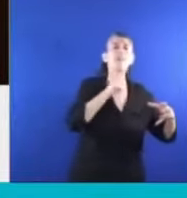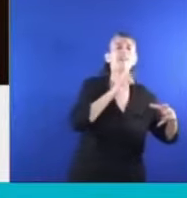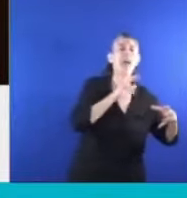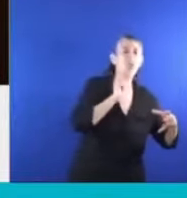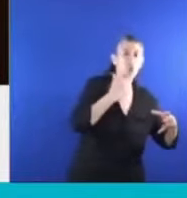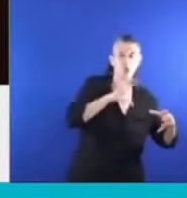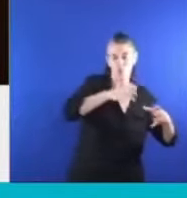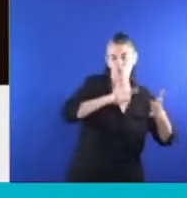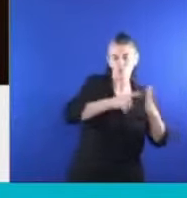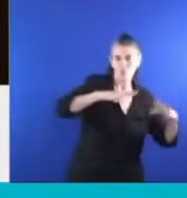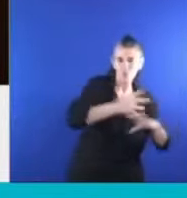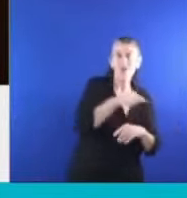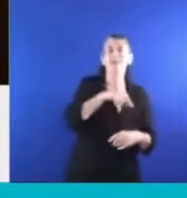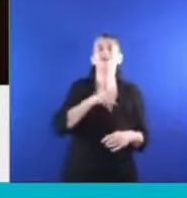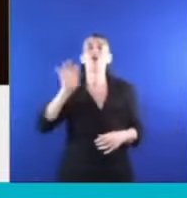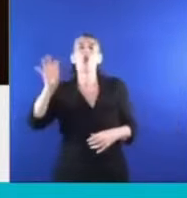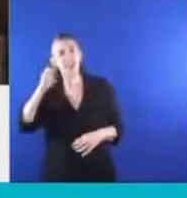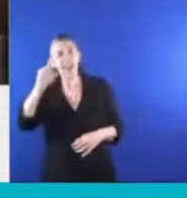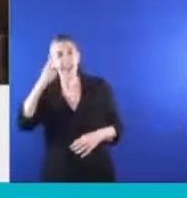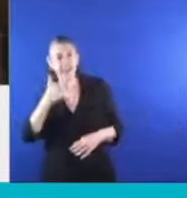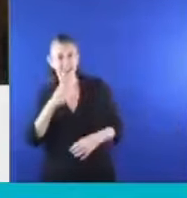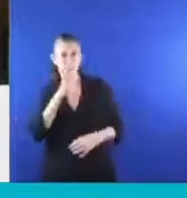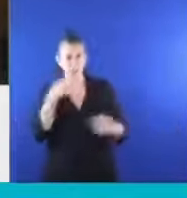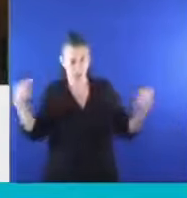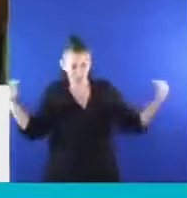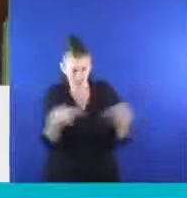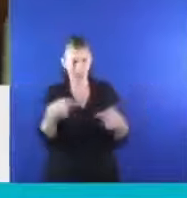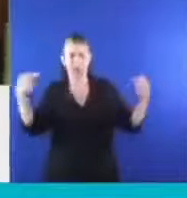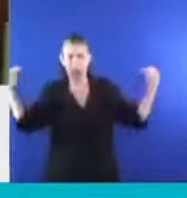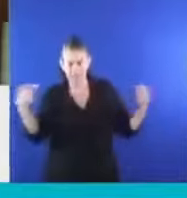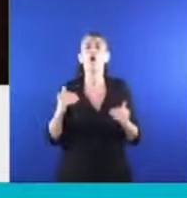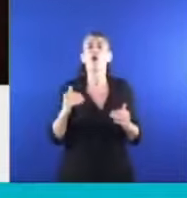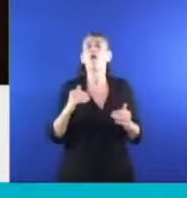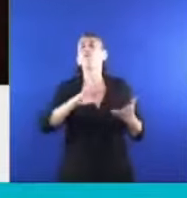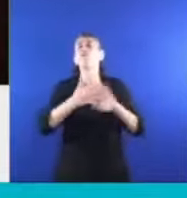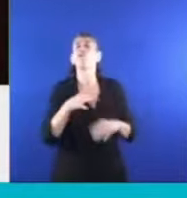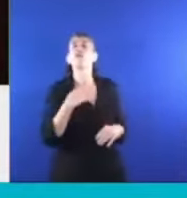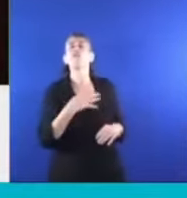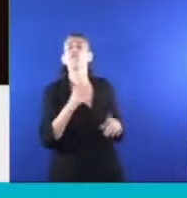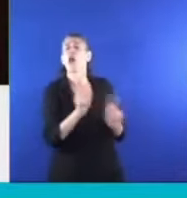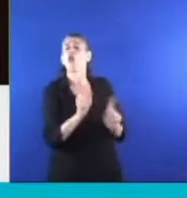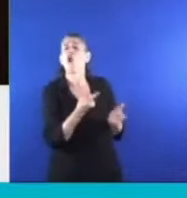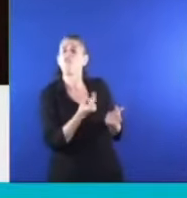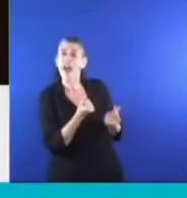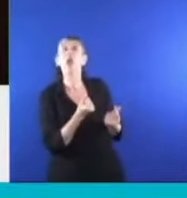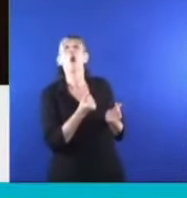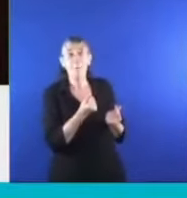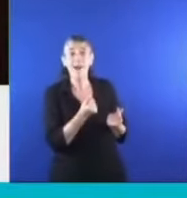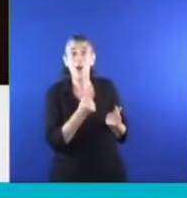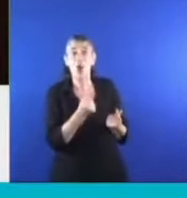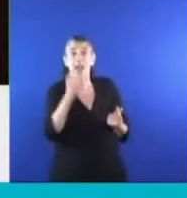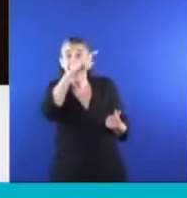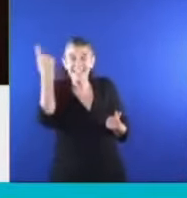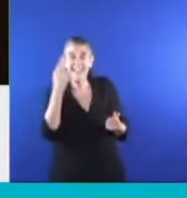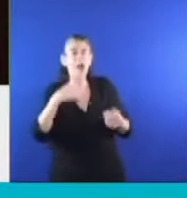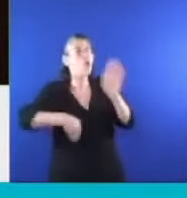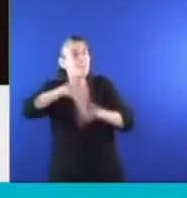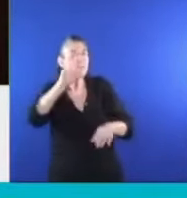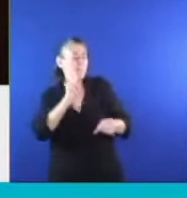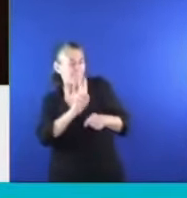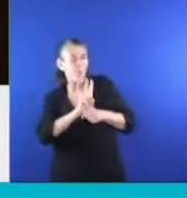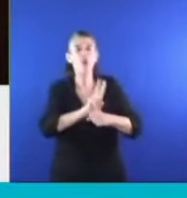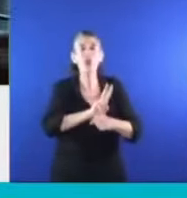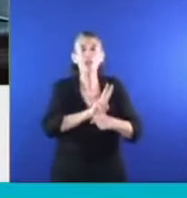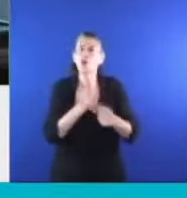Parece mentira, pero estamos defendiendo hoy a cada una de las provincias argentinas. Los estados nacionales protectores son cada vez más